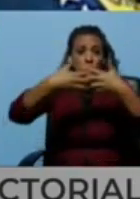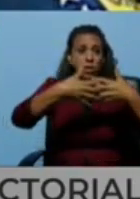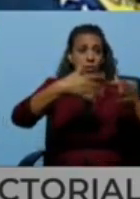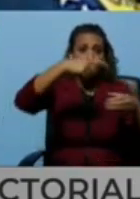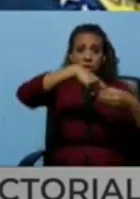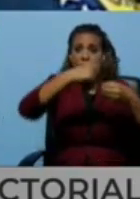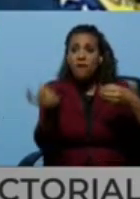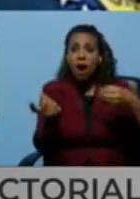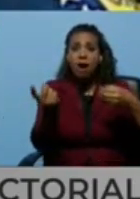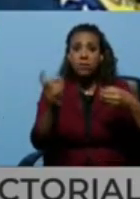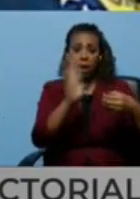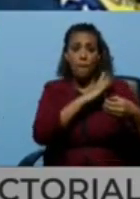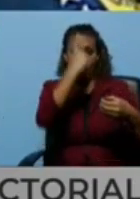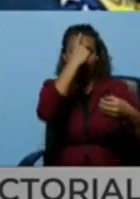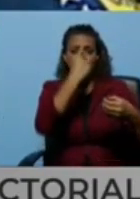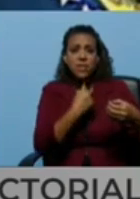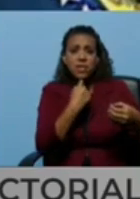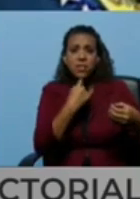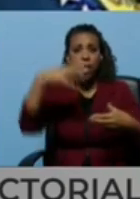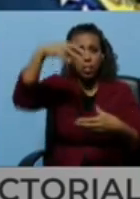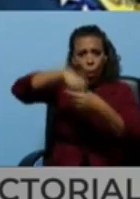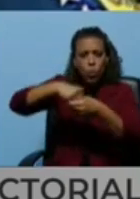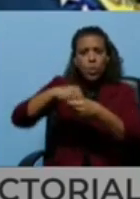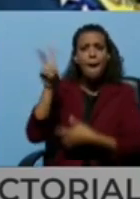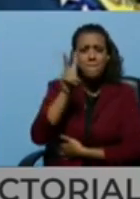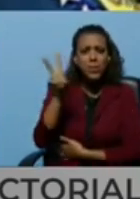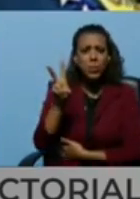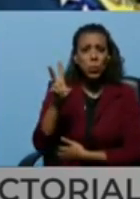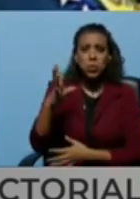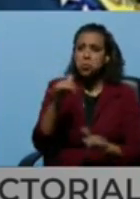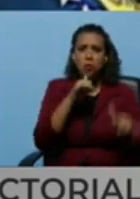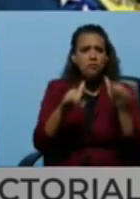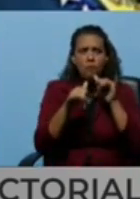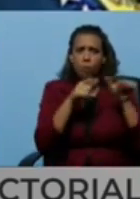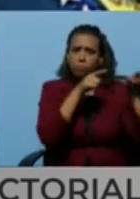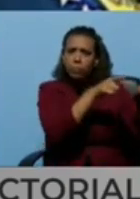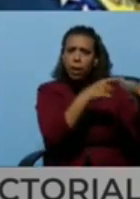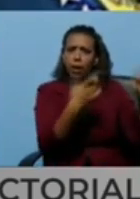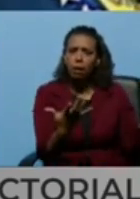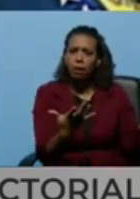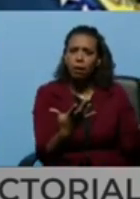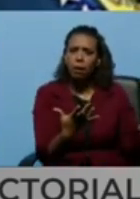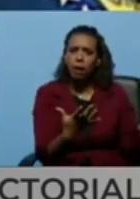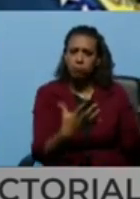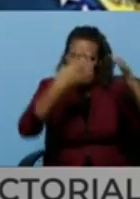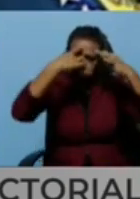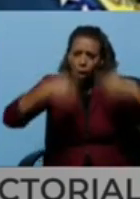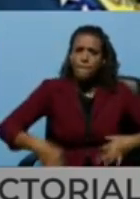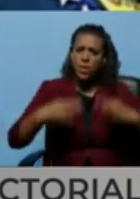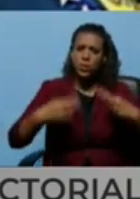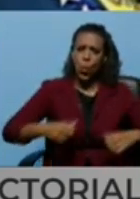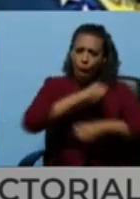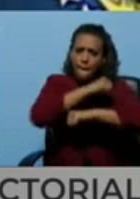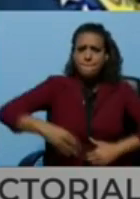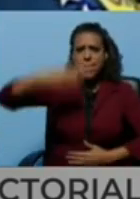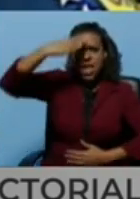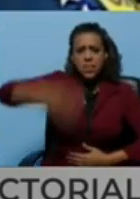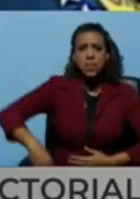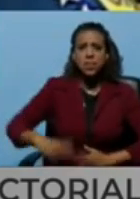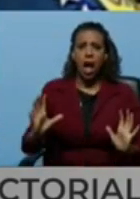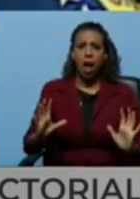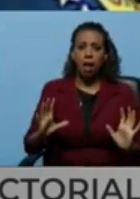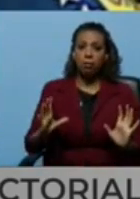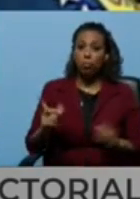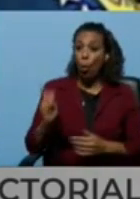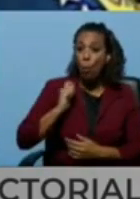militar de estas características a hacer cosas personales y no le informe a nadie. Militar activo.